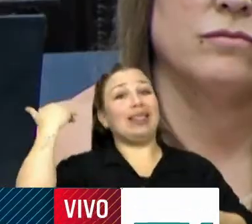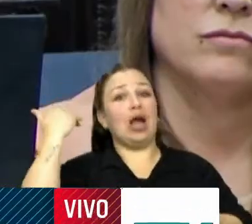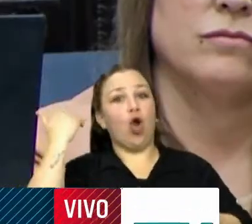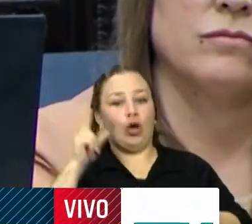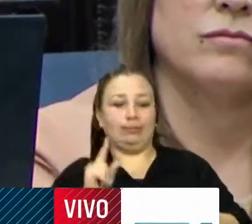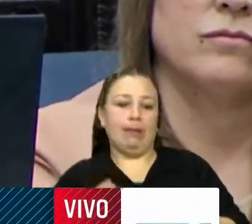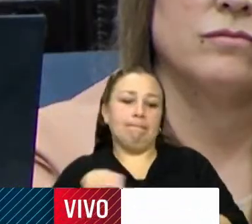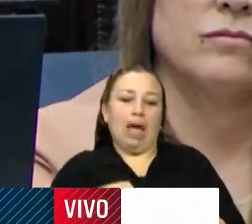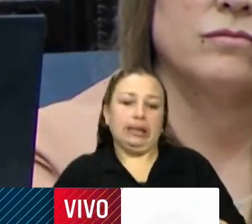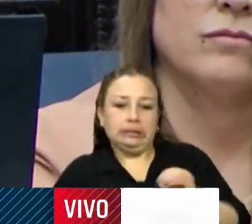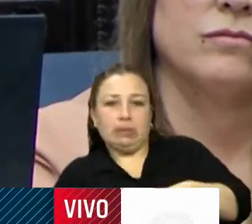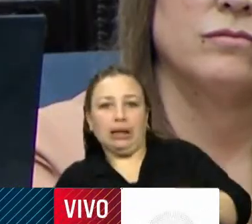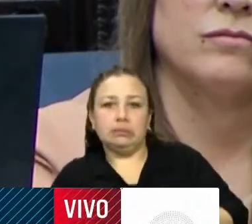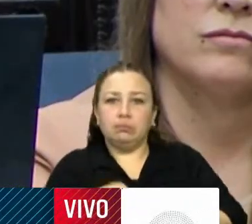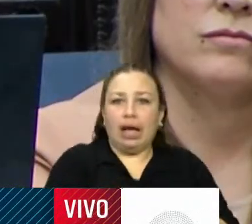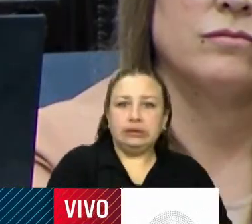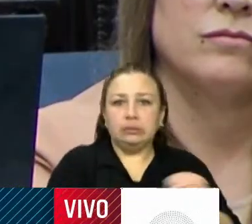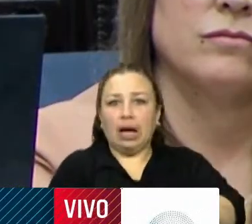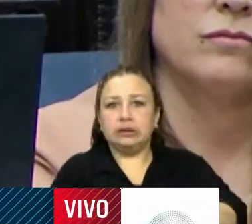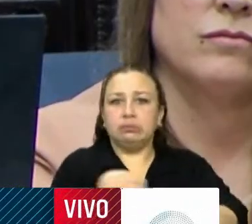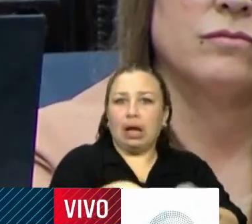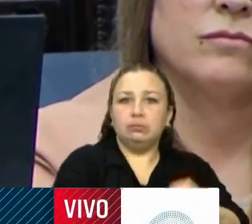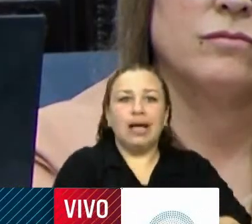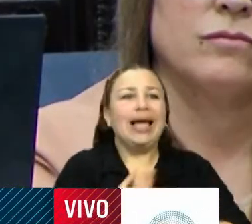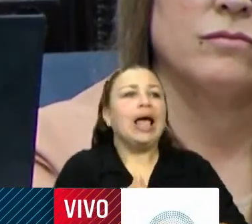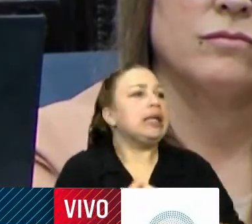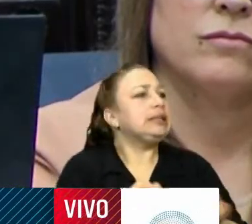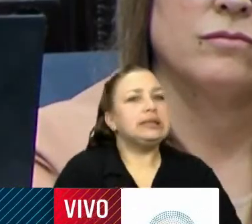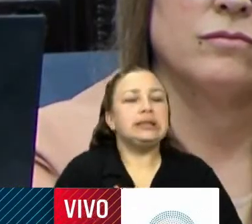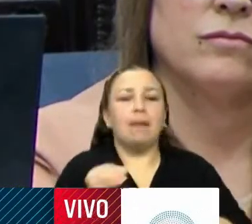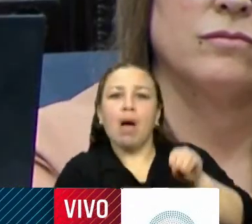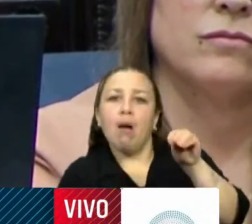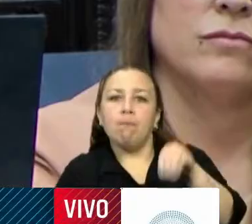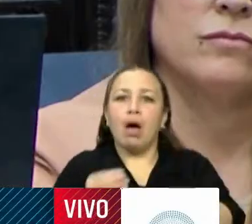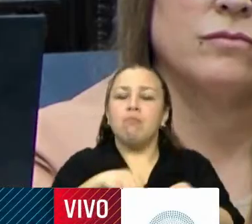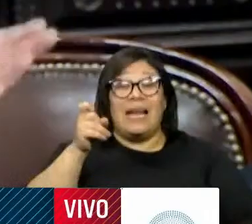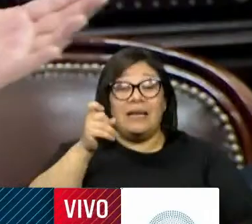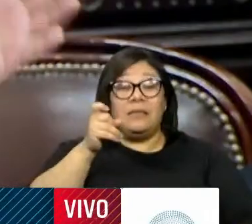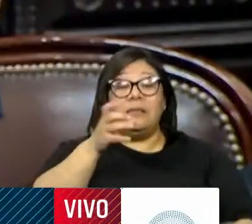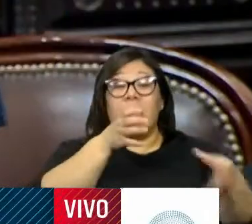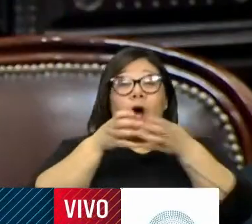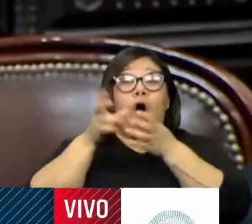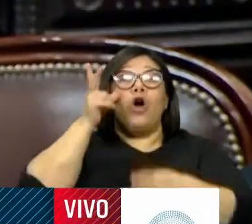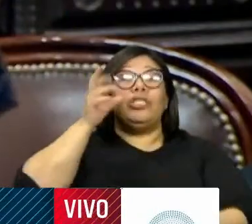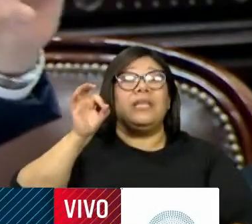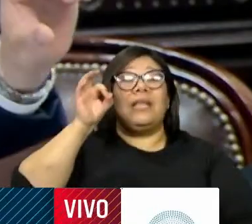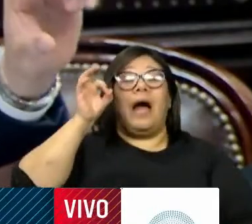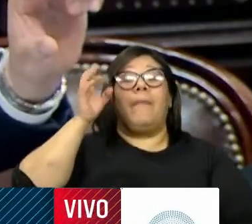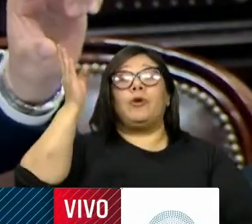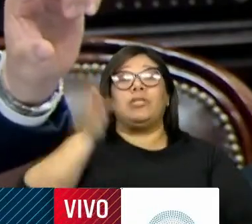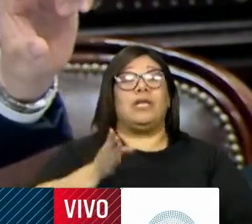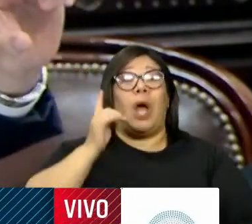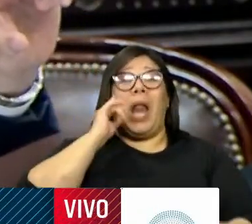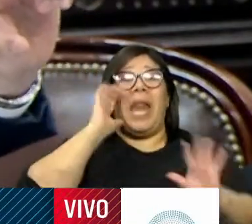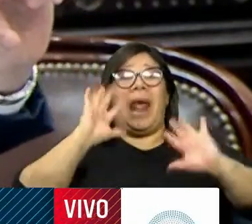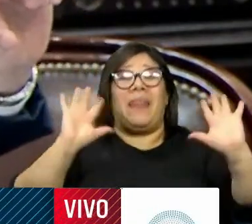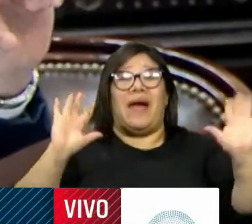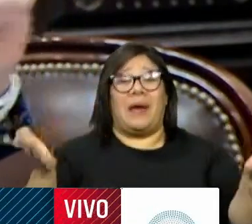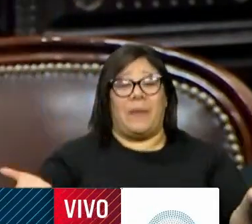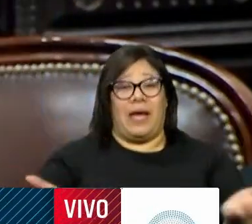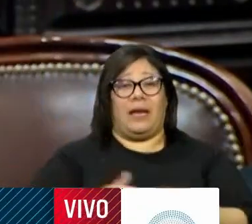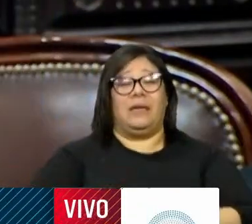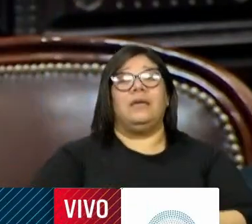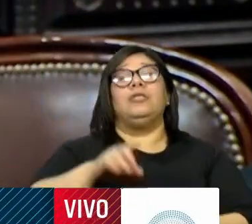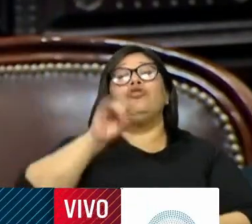las residencias nacionales en salud. Bueno, casi el mismo tema que se va a discutir. Claro, justamente, sí, un día